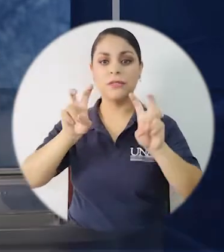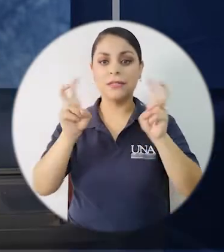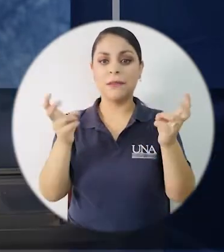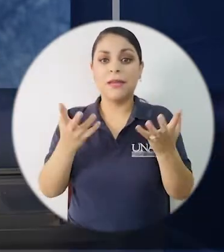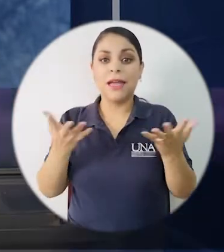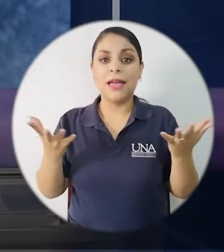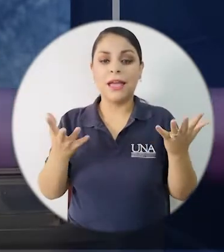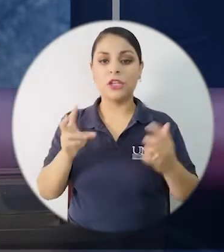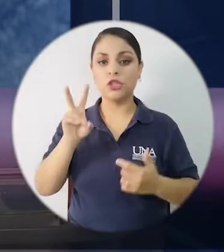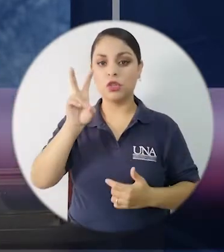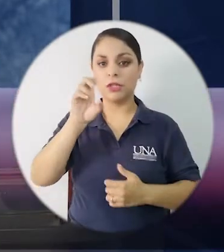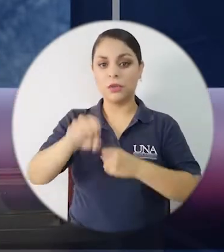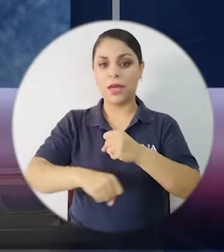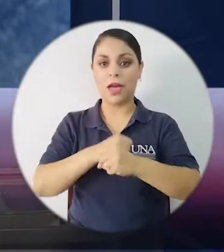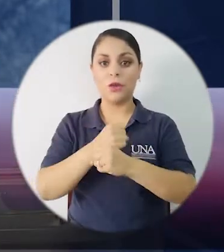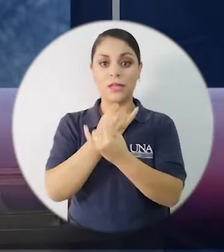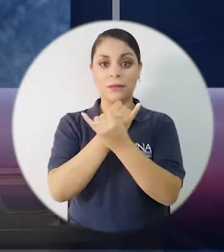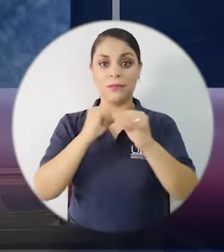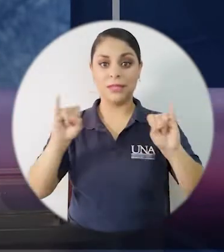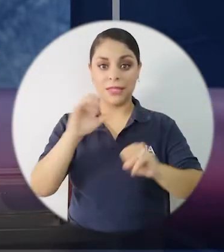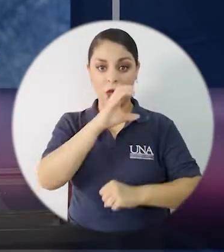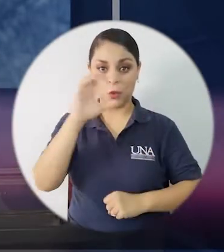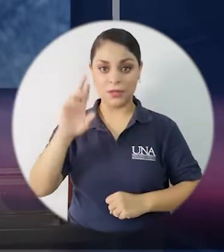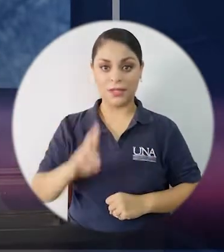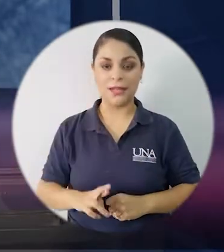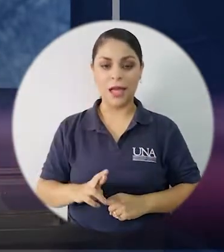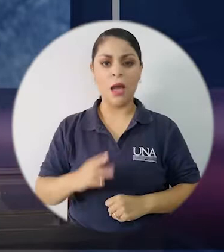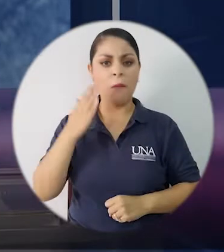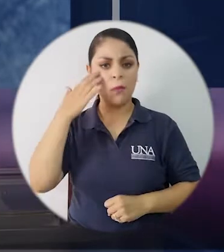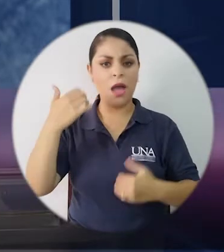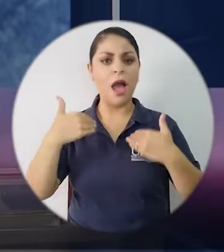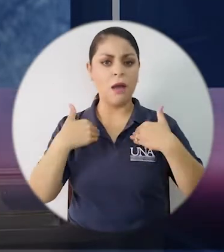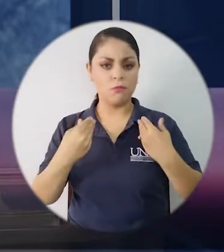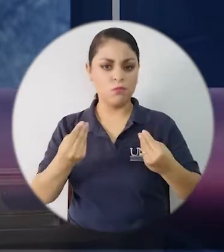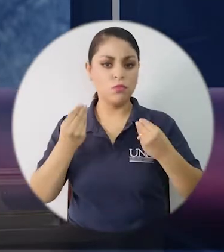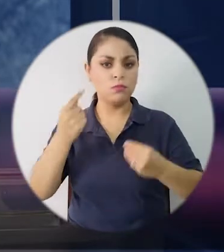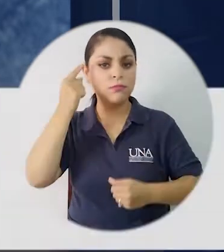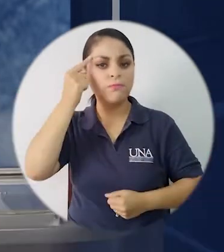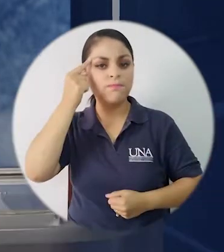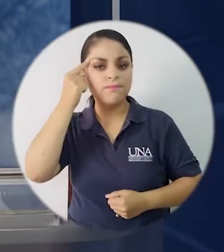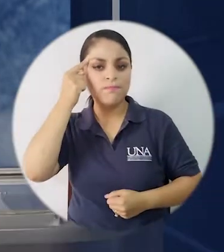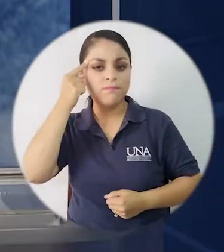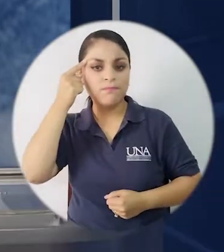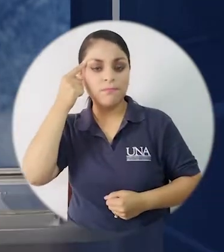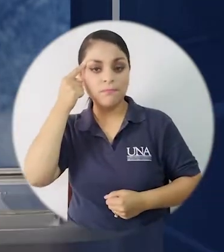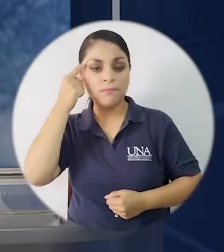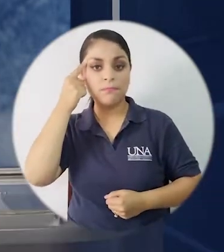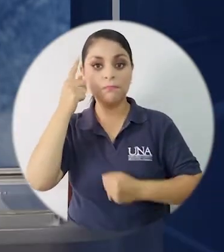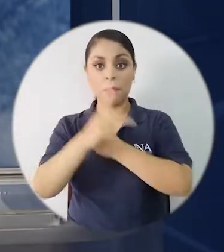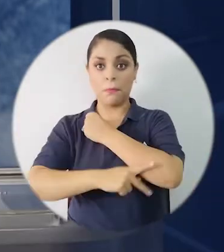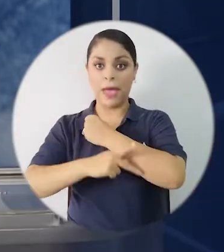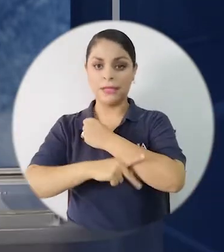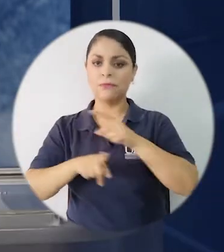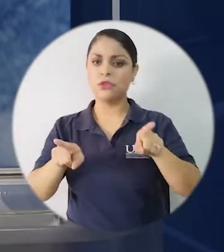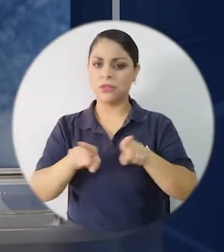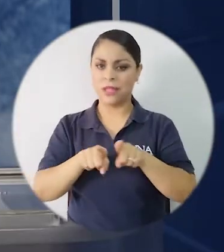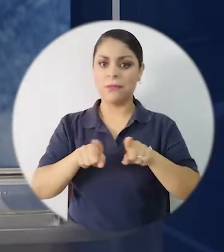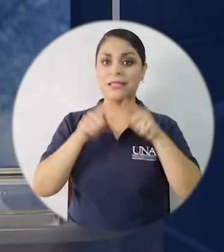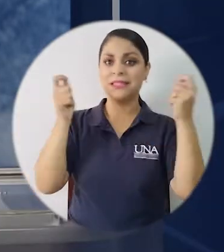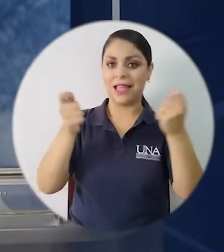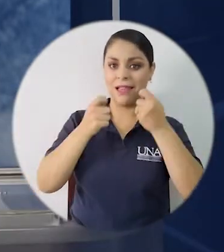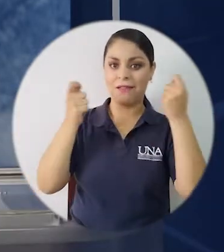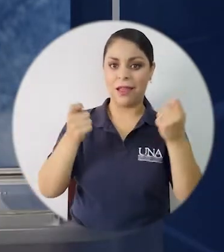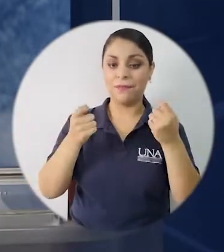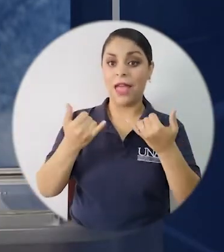de la Independencia de Costa Rica, porque tenemos mucho que reflexionar como país, pero también mucho que celebrar. Y para hablar en